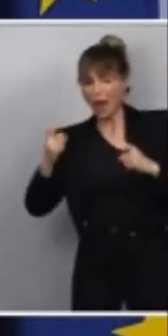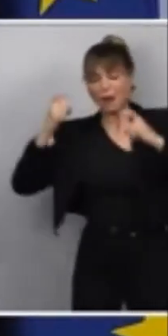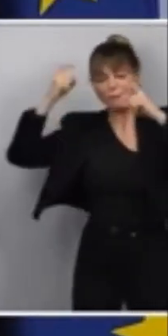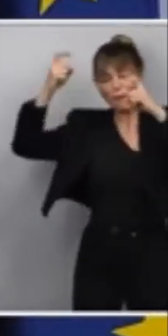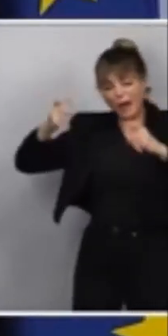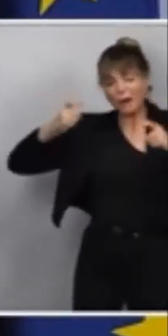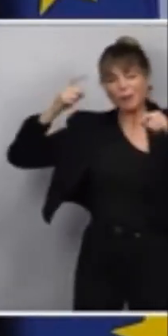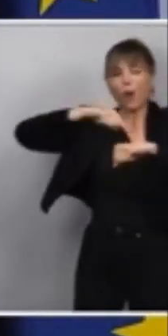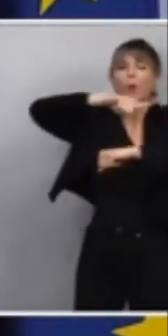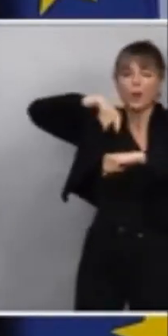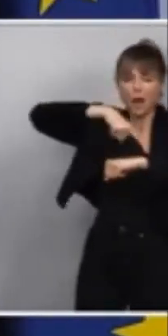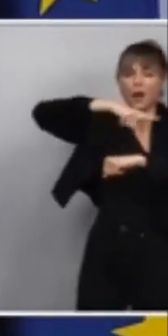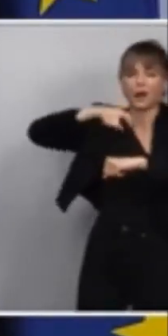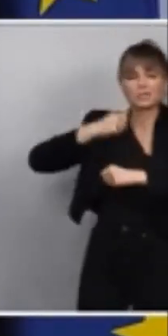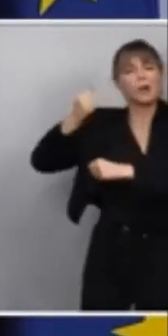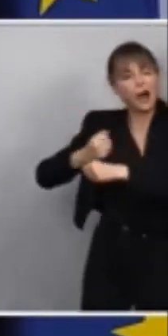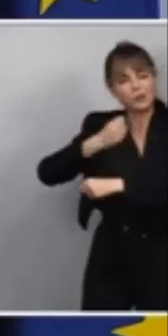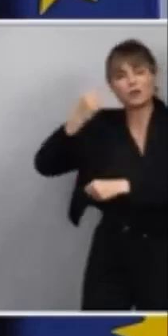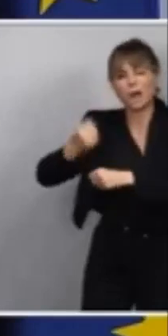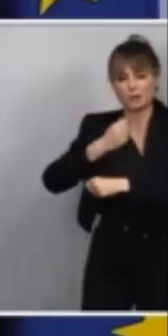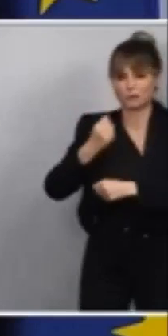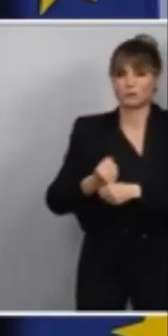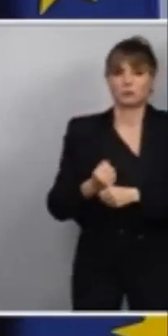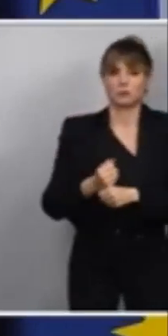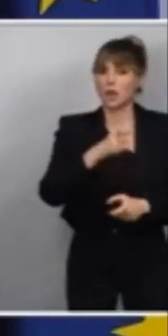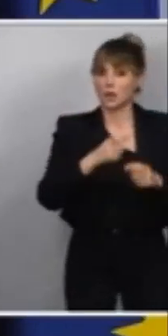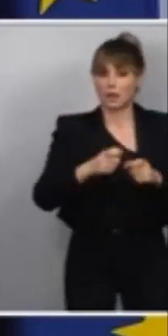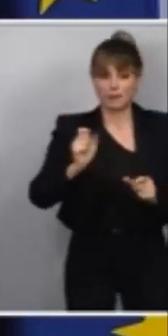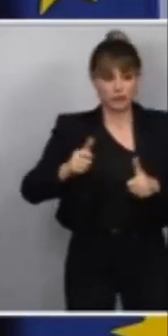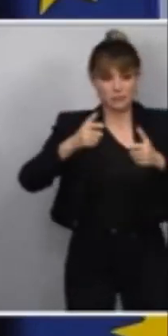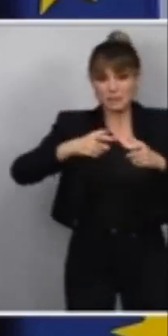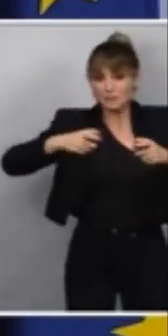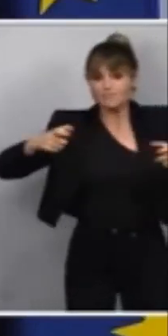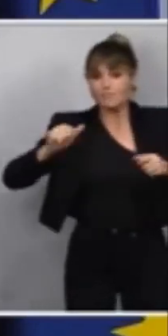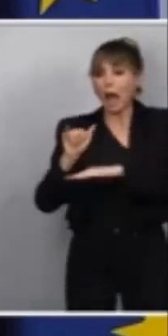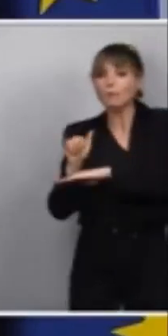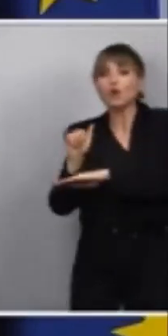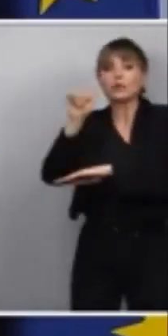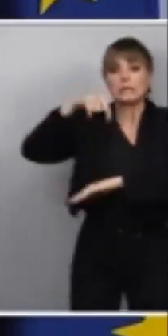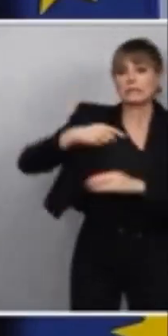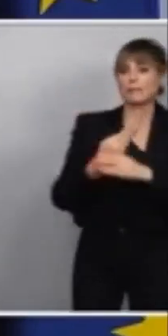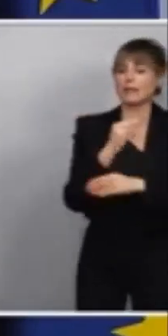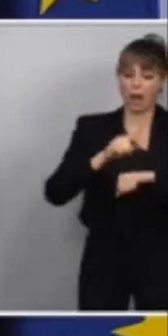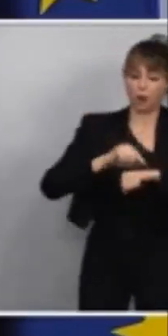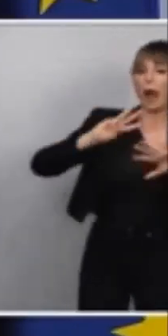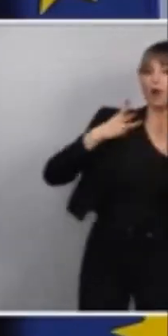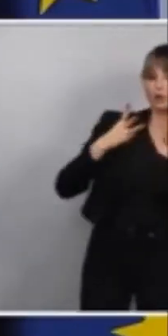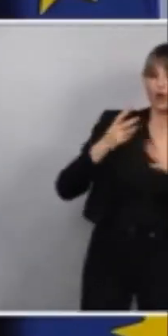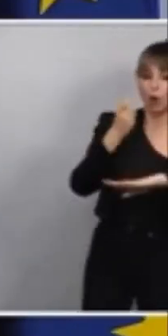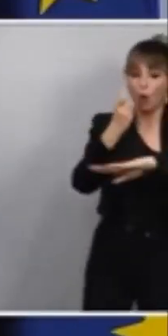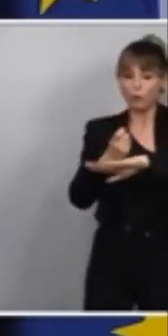turnos tenemos en disposición más personal para trasladados en aviones esta mañana la mañana ha atracado el